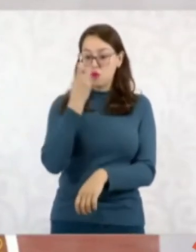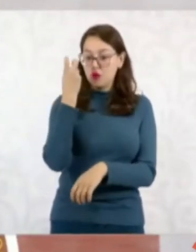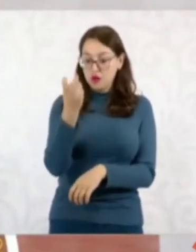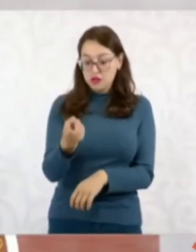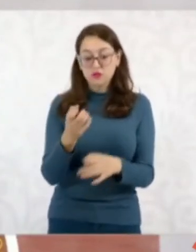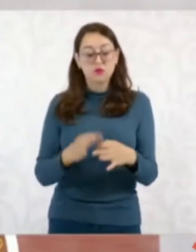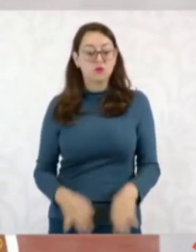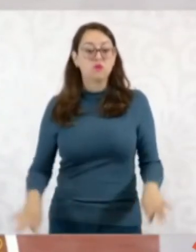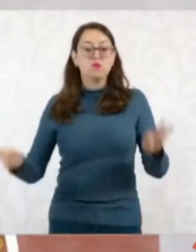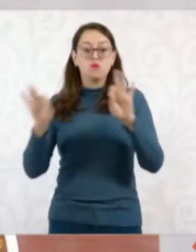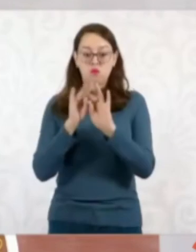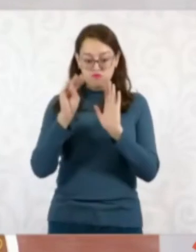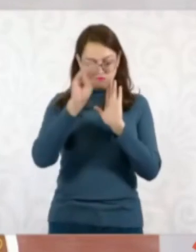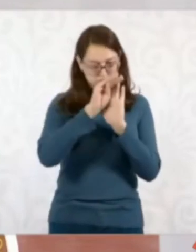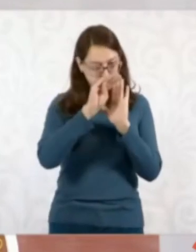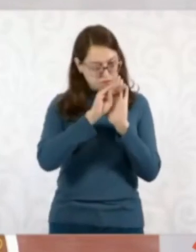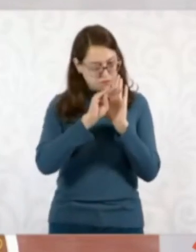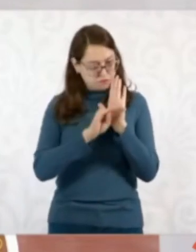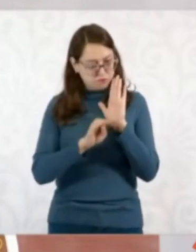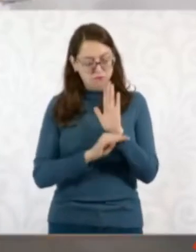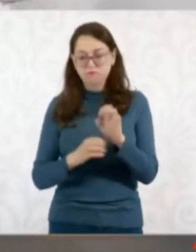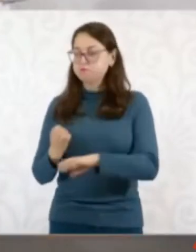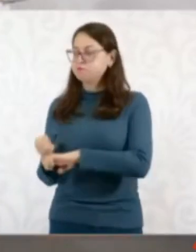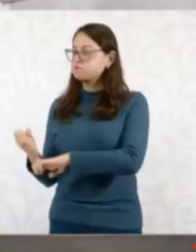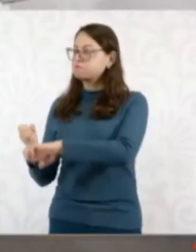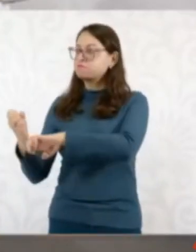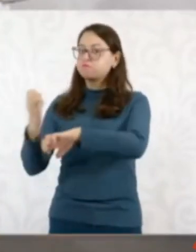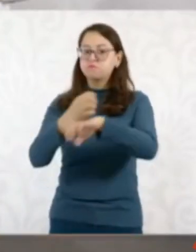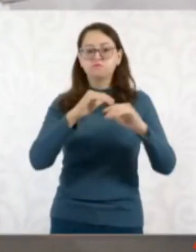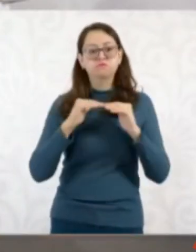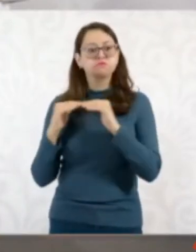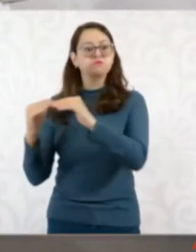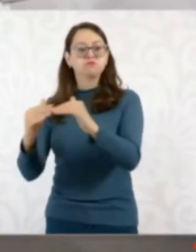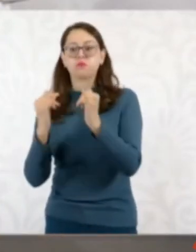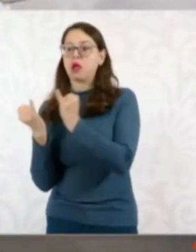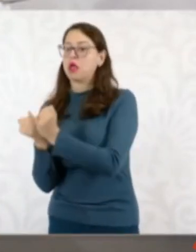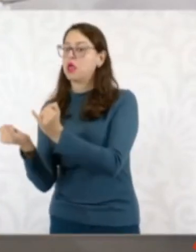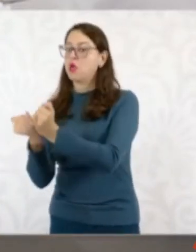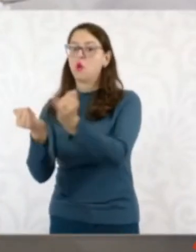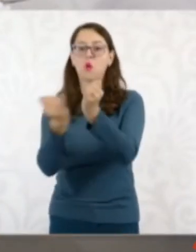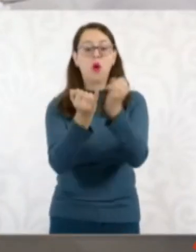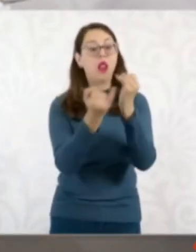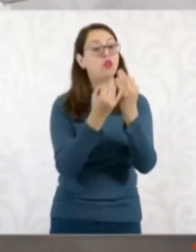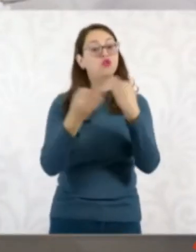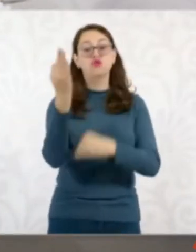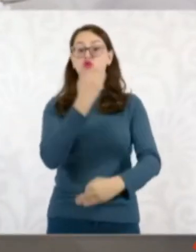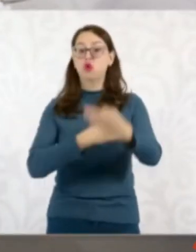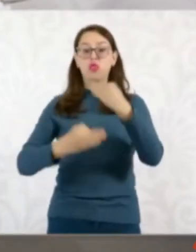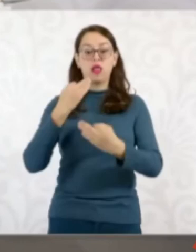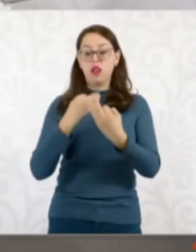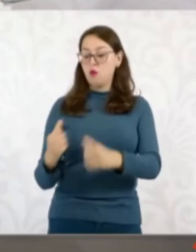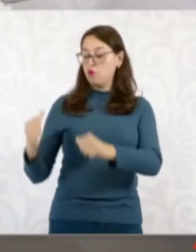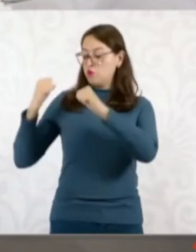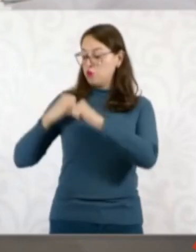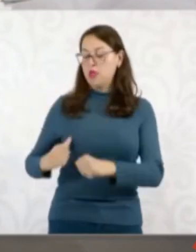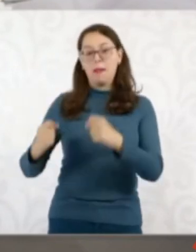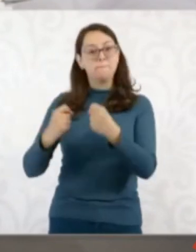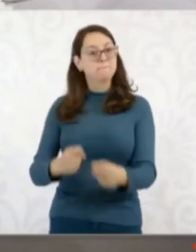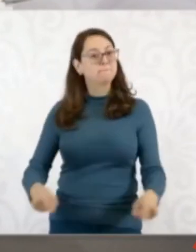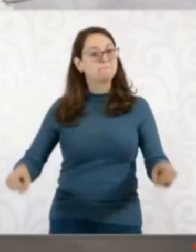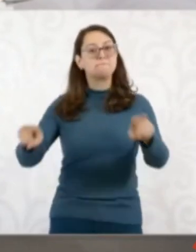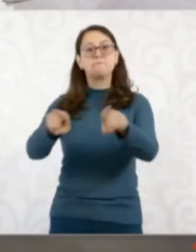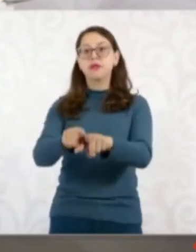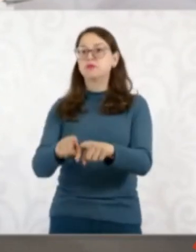protocolos especializados de actuación, los cuales deberán ser aplicados por todas las autoridades responsables de la Procuración de Justicia